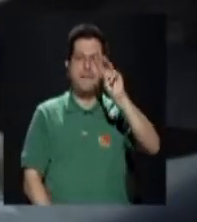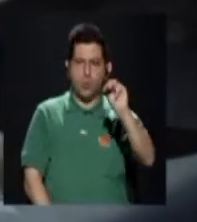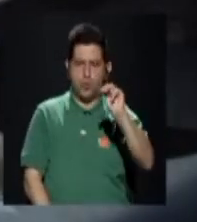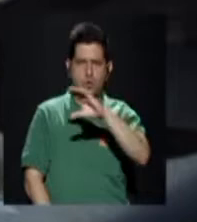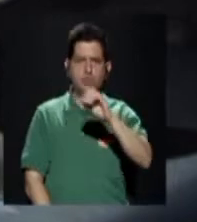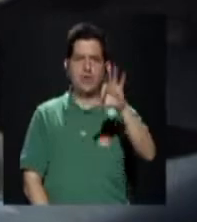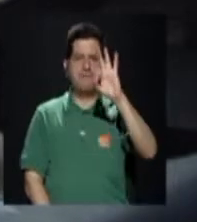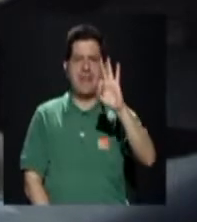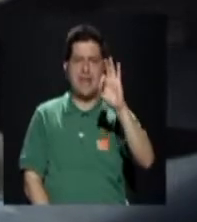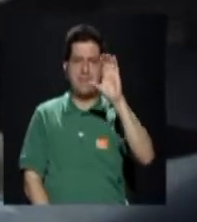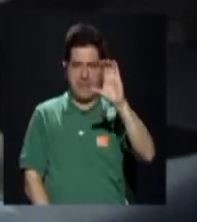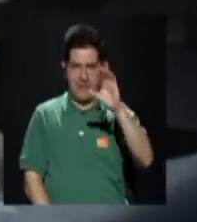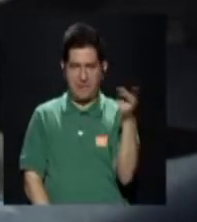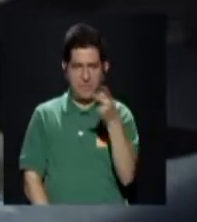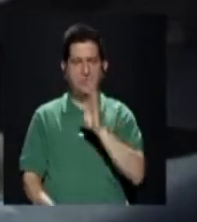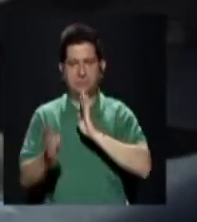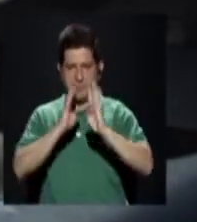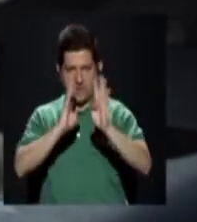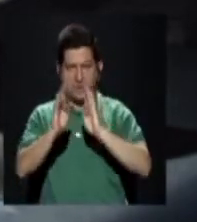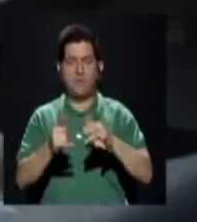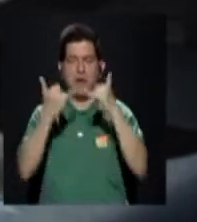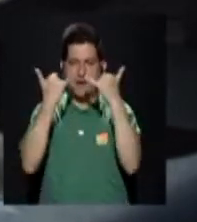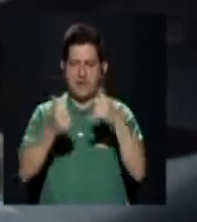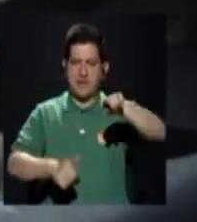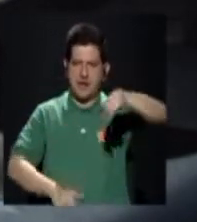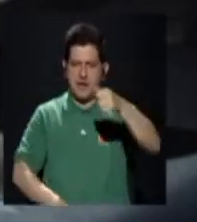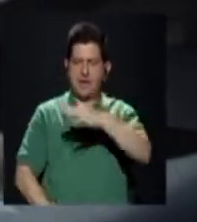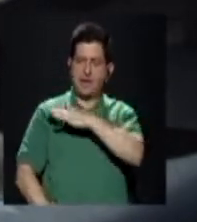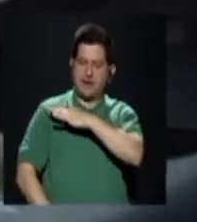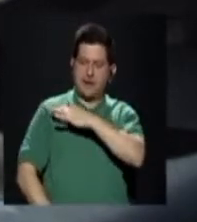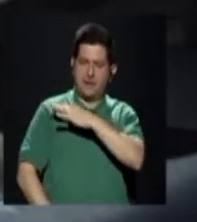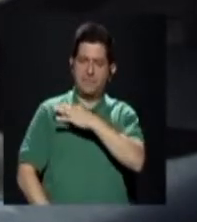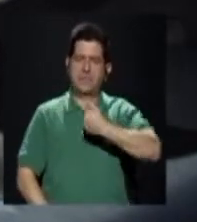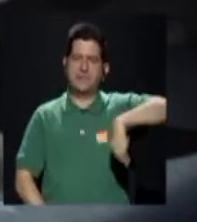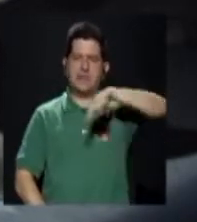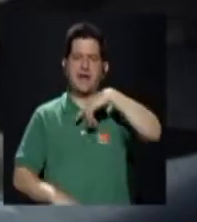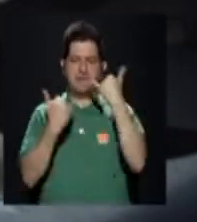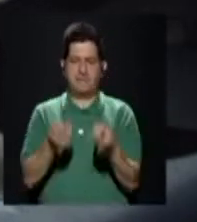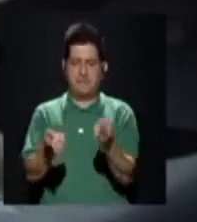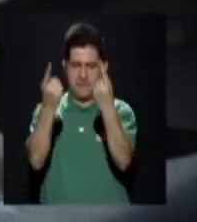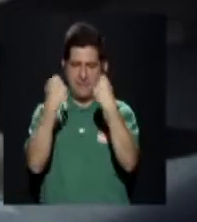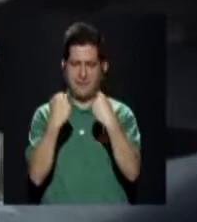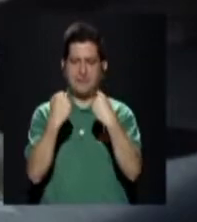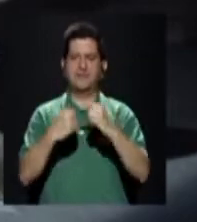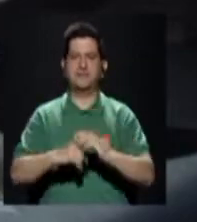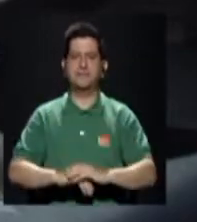don Felipe Calvo, con quienes hablaremos una vez que el canal nos invite a hacerlo. Regresamos.